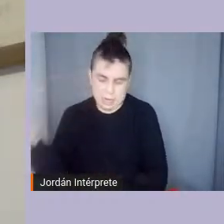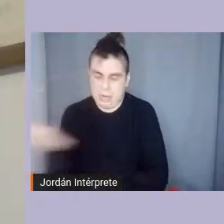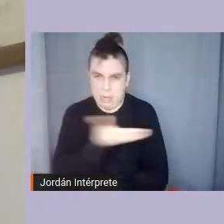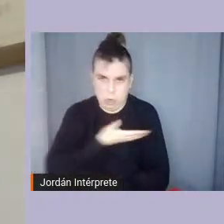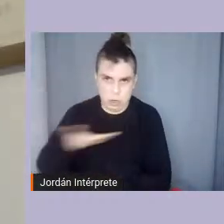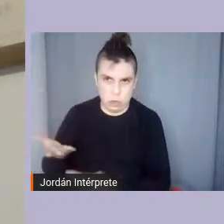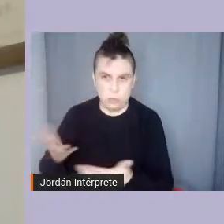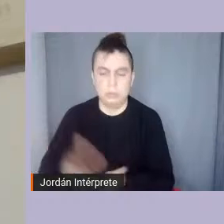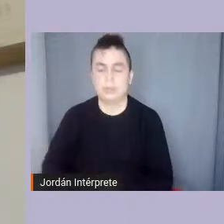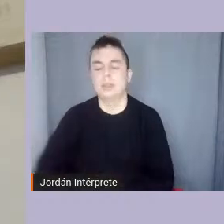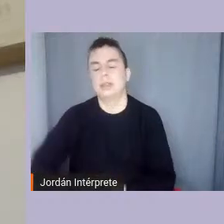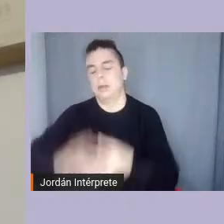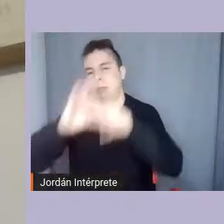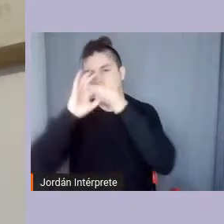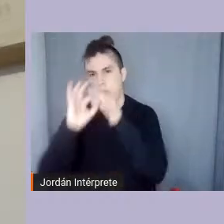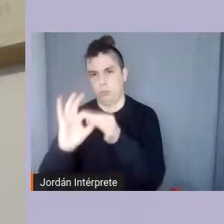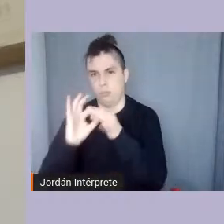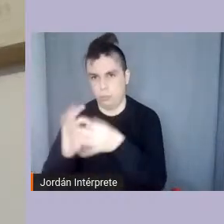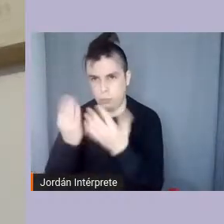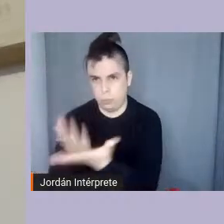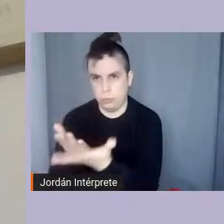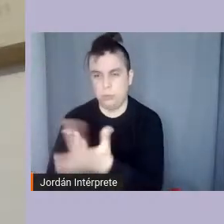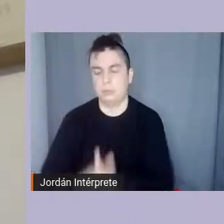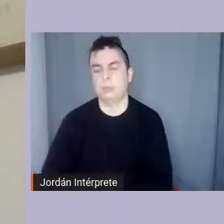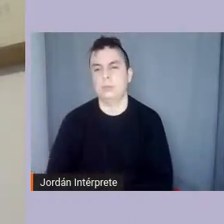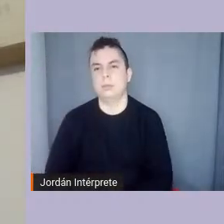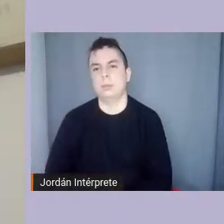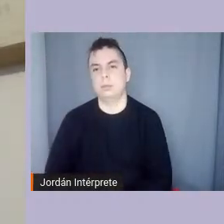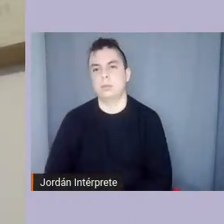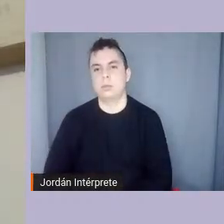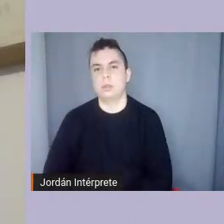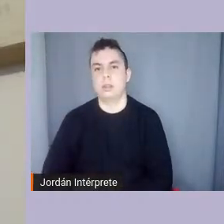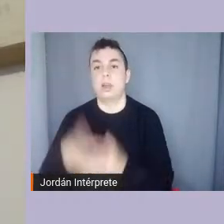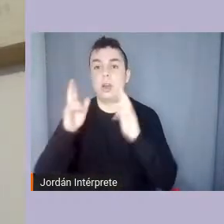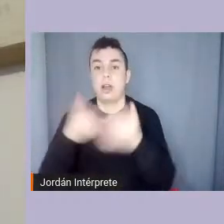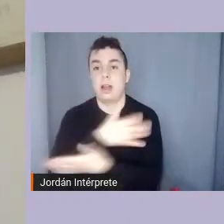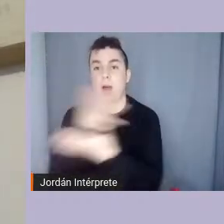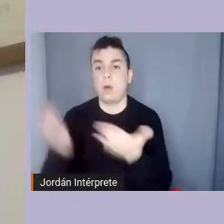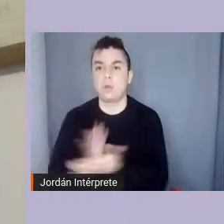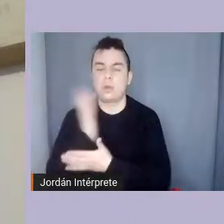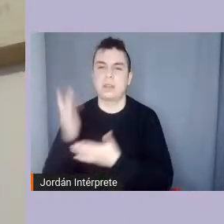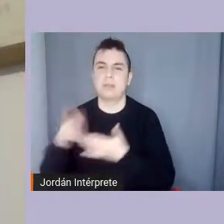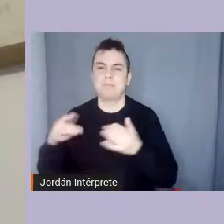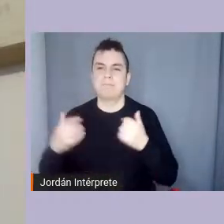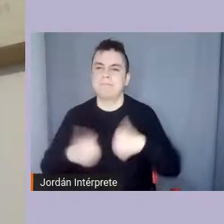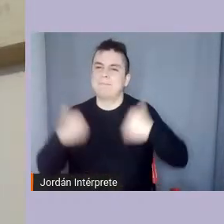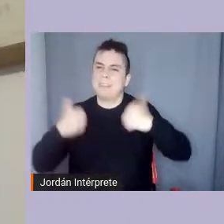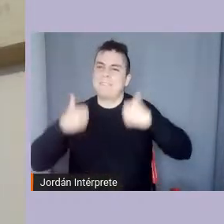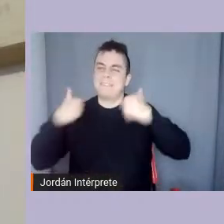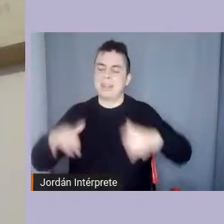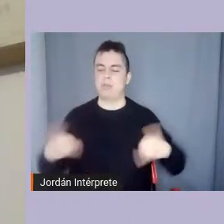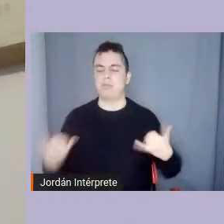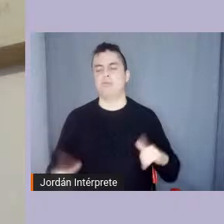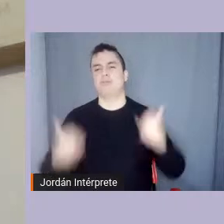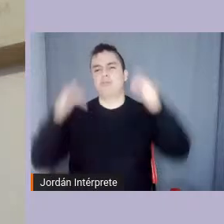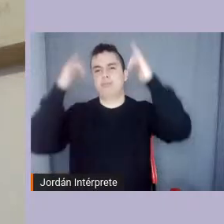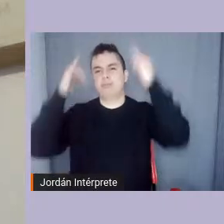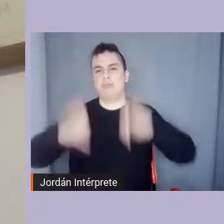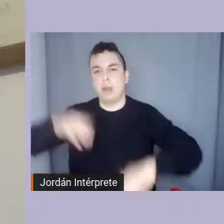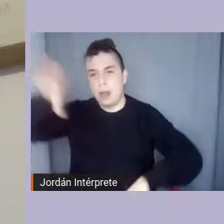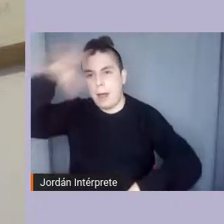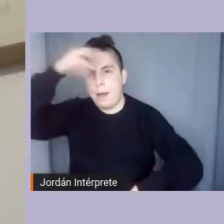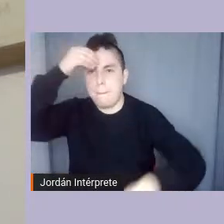Bueno, muchas gracias. Espero que se hayan divertido, que lo hayan pasado bien, que hayan aprendido, que